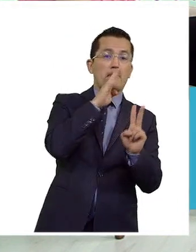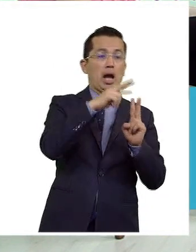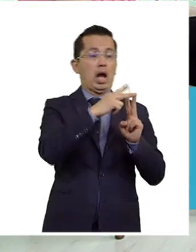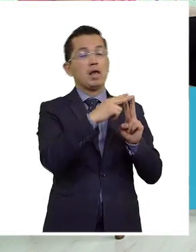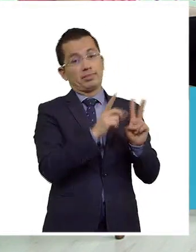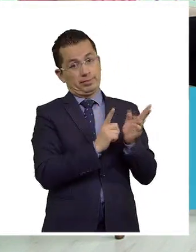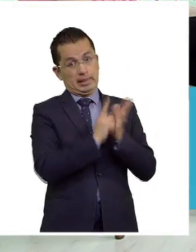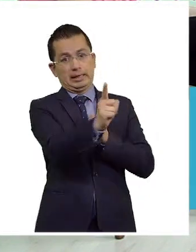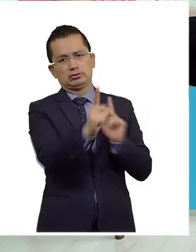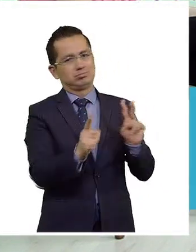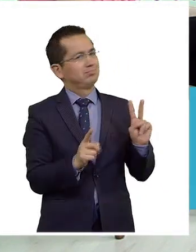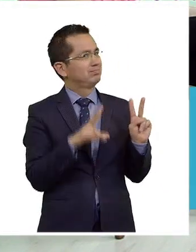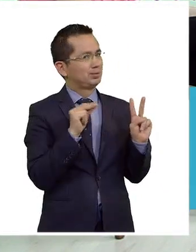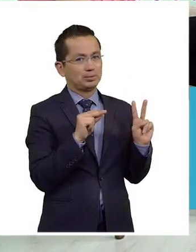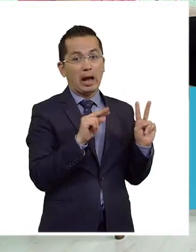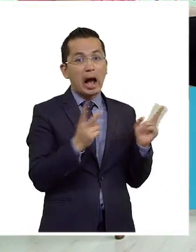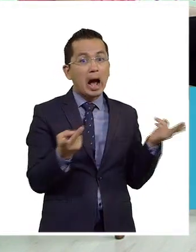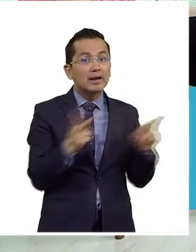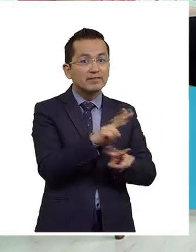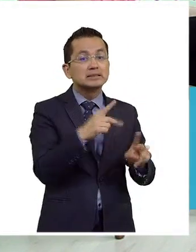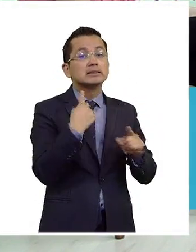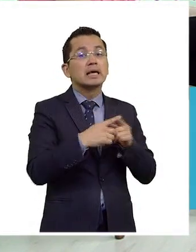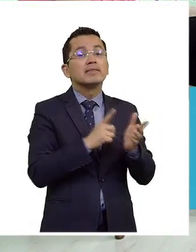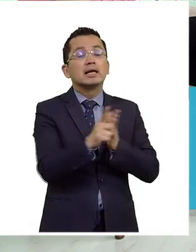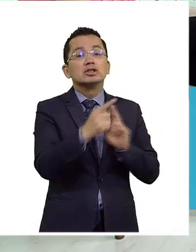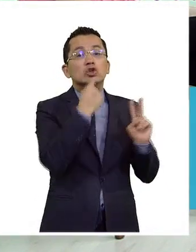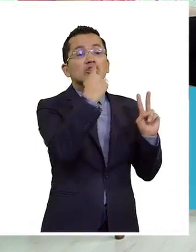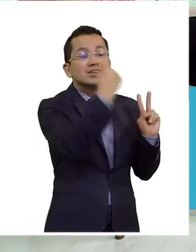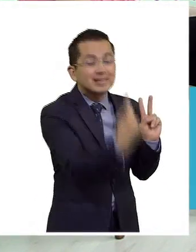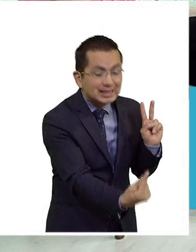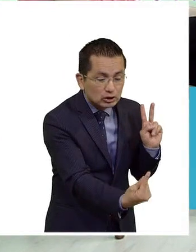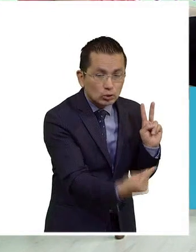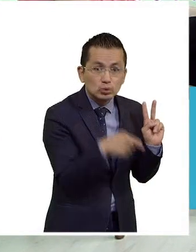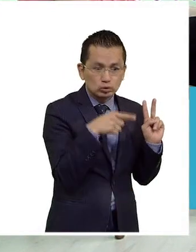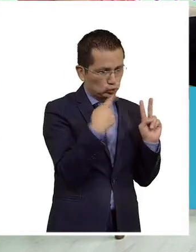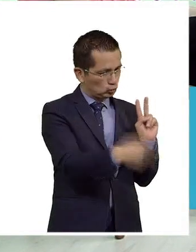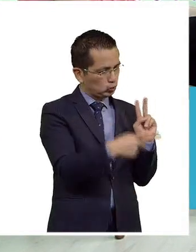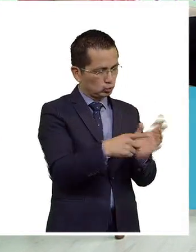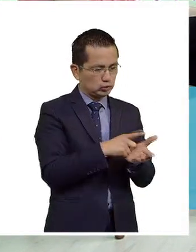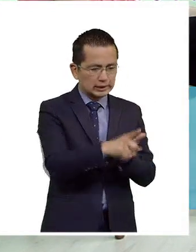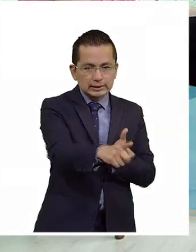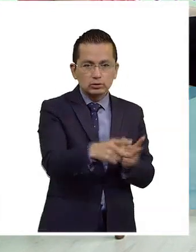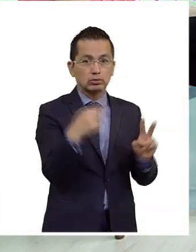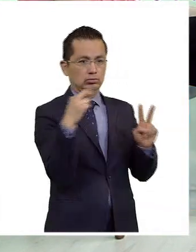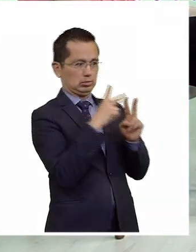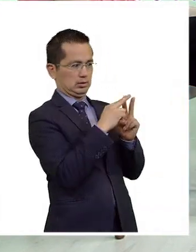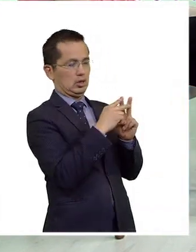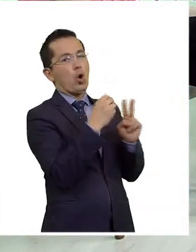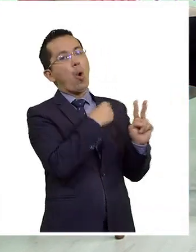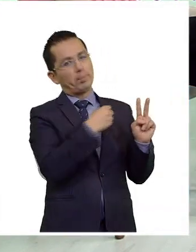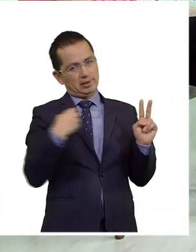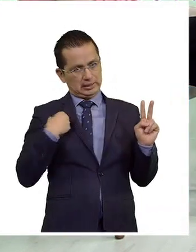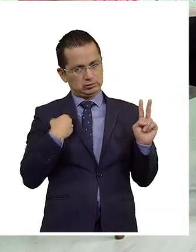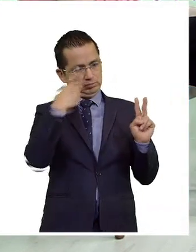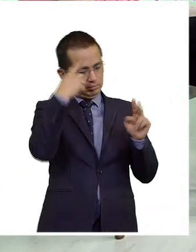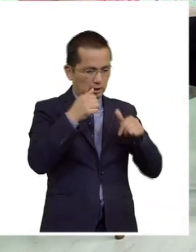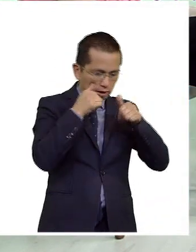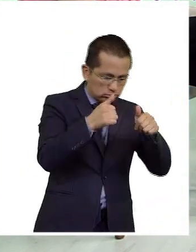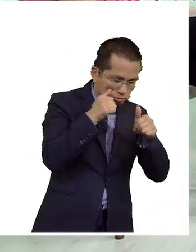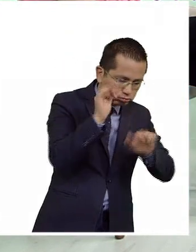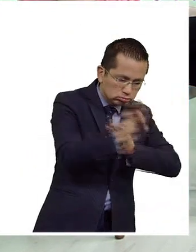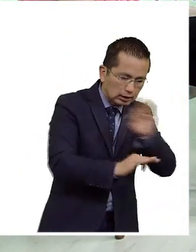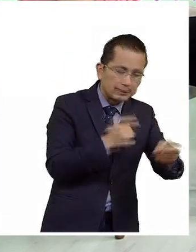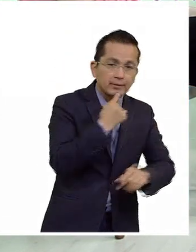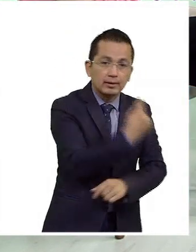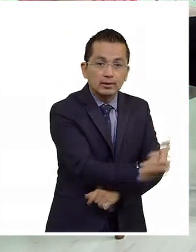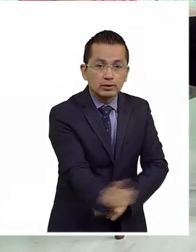niños. los niños y es la obligación que tienen los tutores para garantizarle derechos a los menores. Y entonces algunos creen